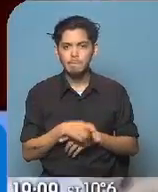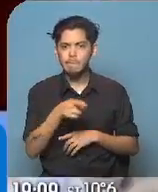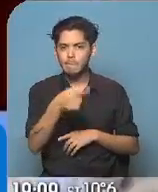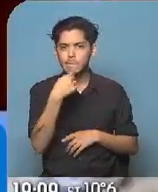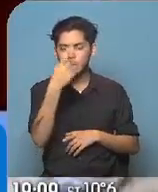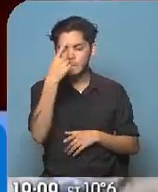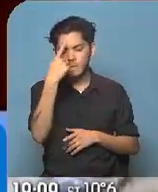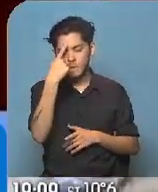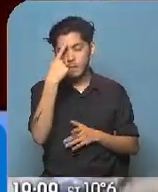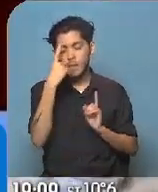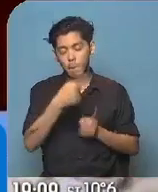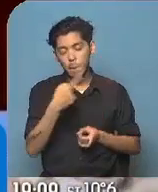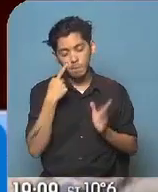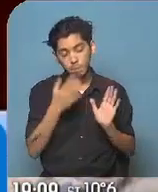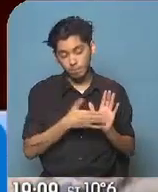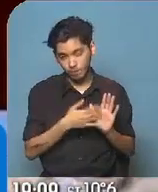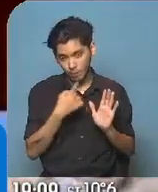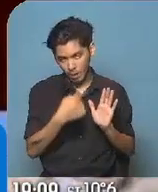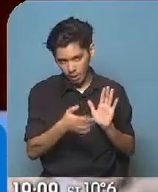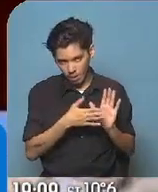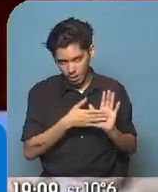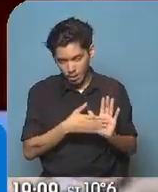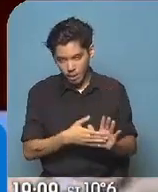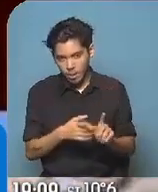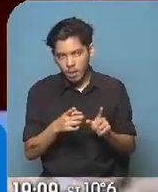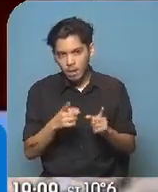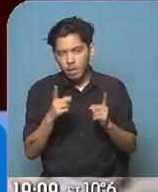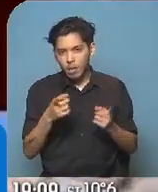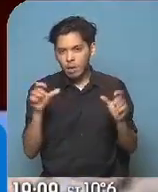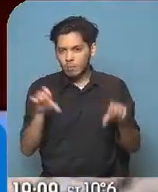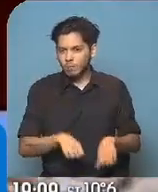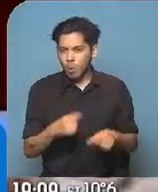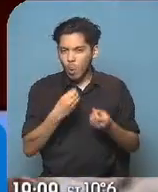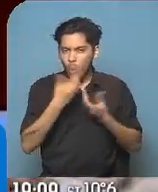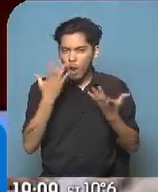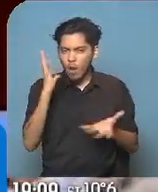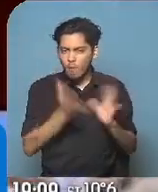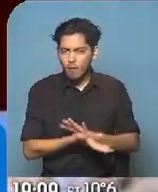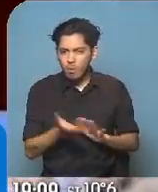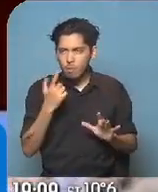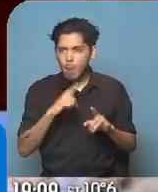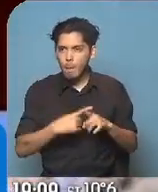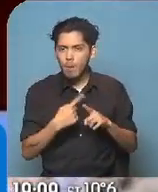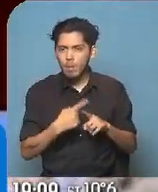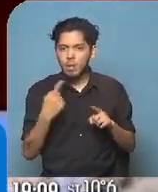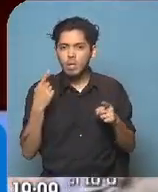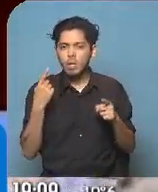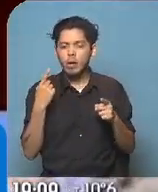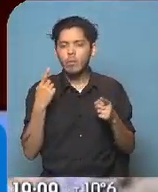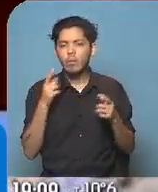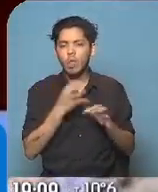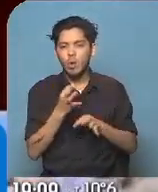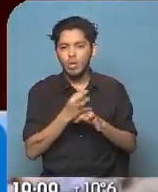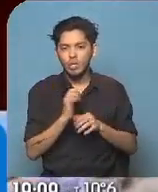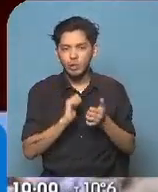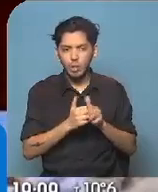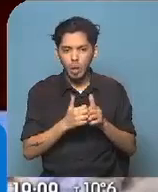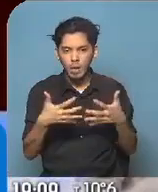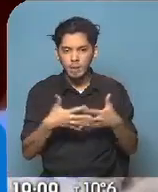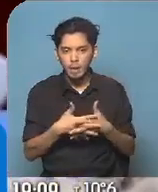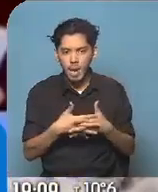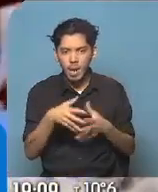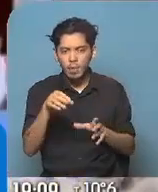planteando está prácticamente desbaratando cualquier tipo de política de educación sexual integral